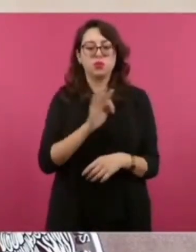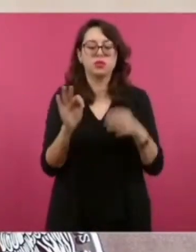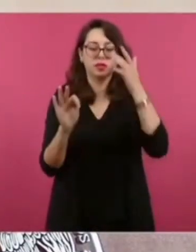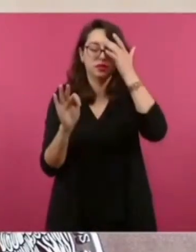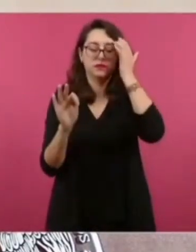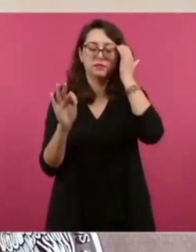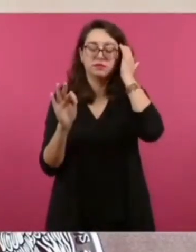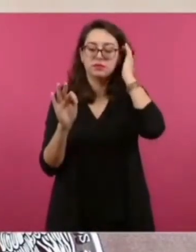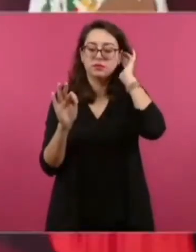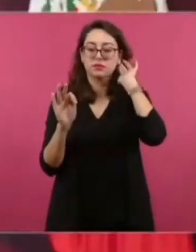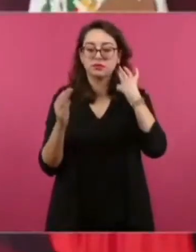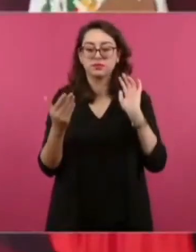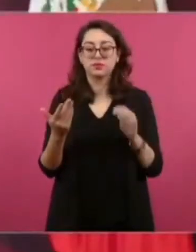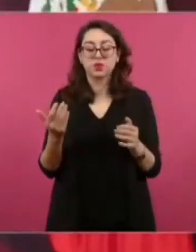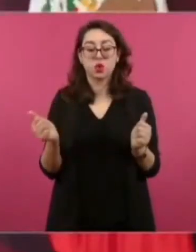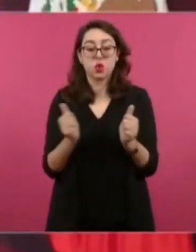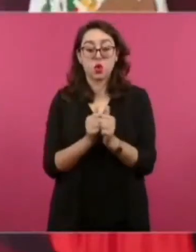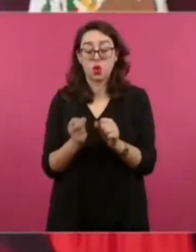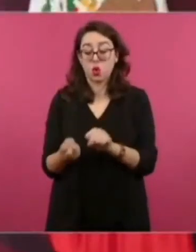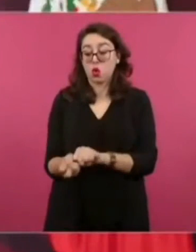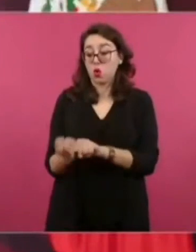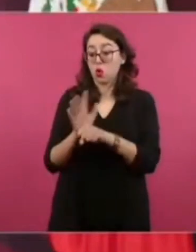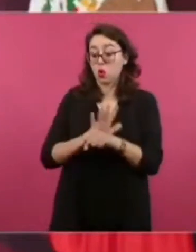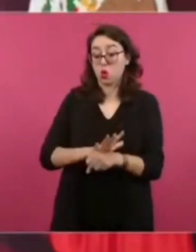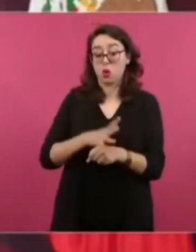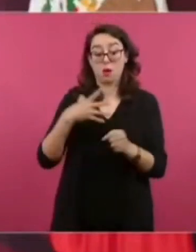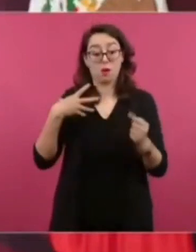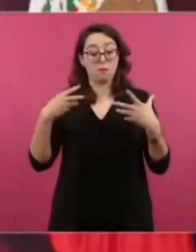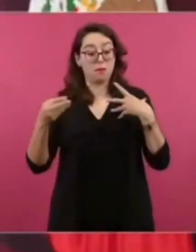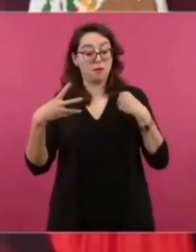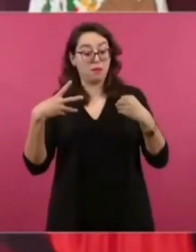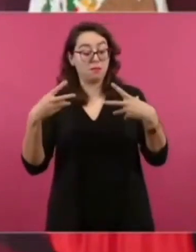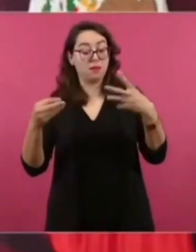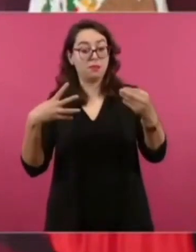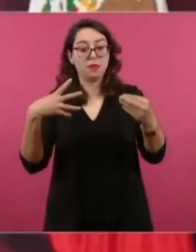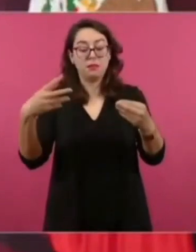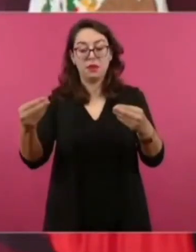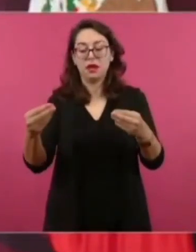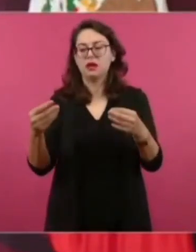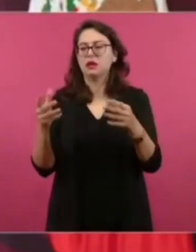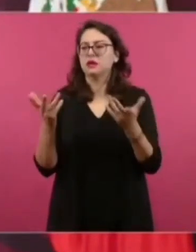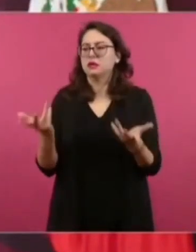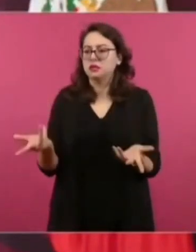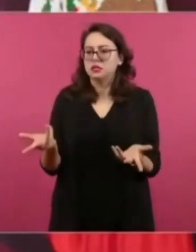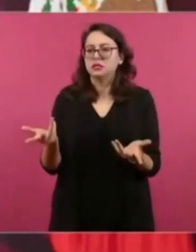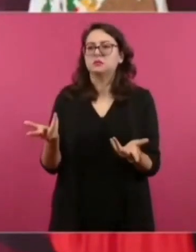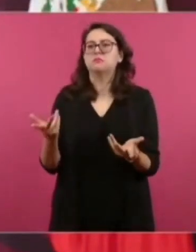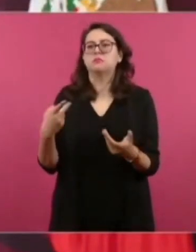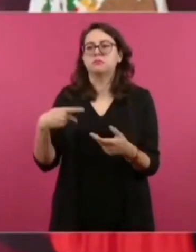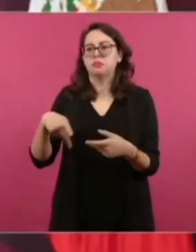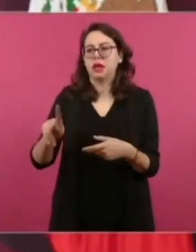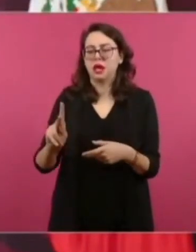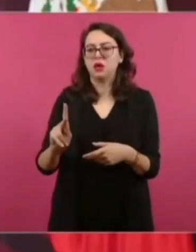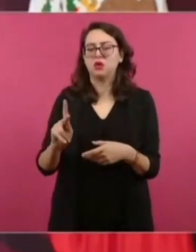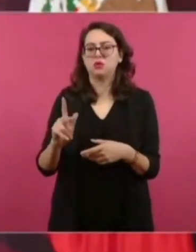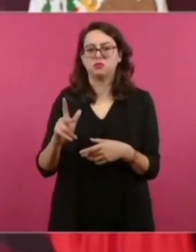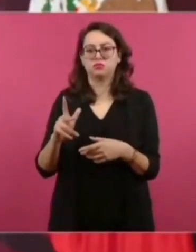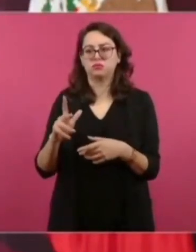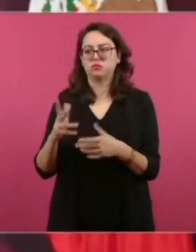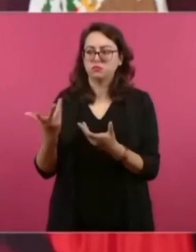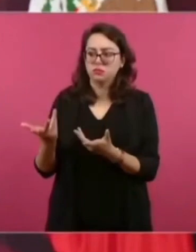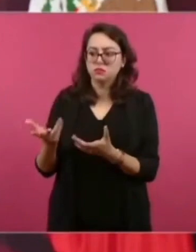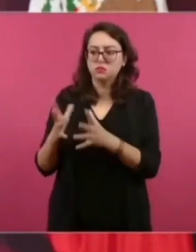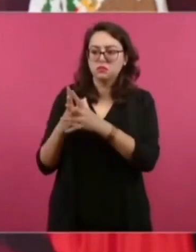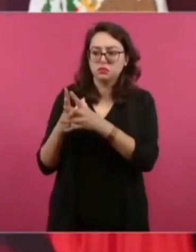los tiempos de la pandemia. Nos recuperamos pronto en lo económico,